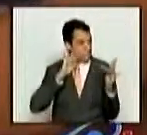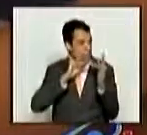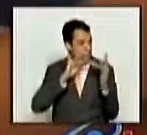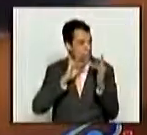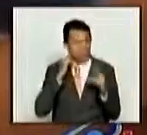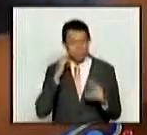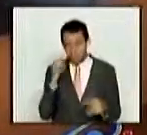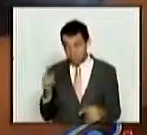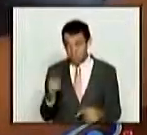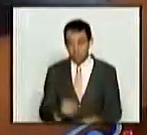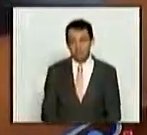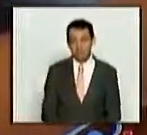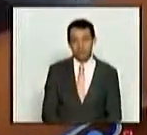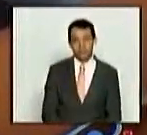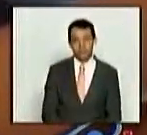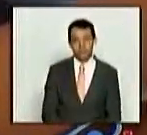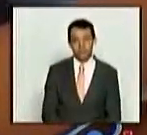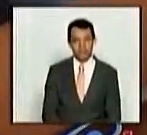aplicado.